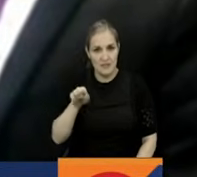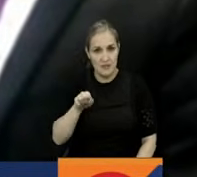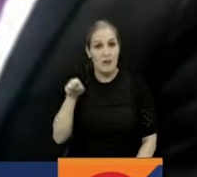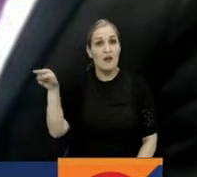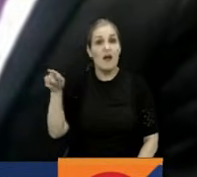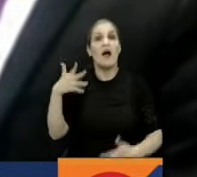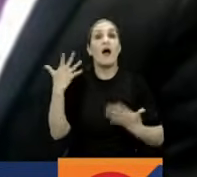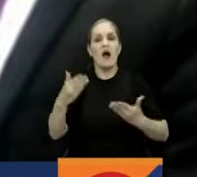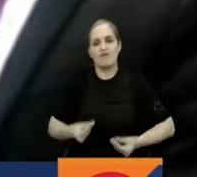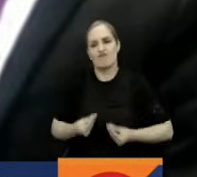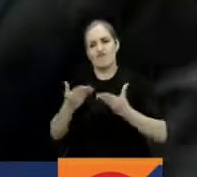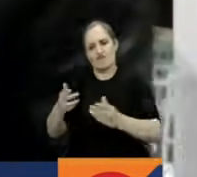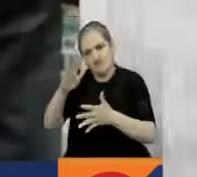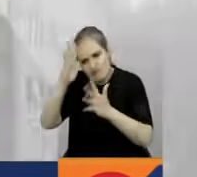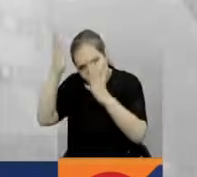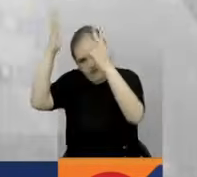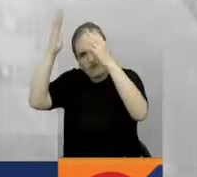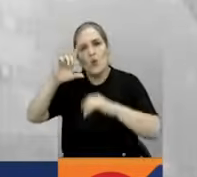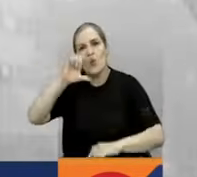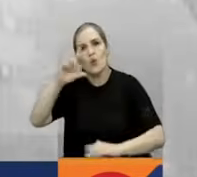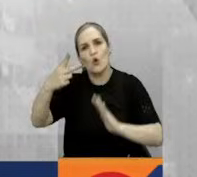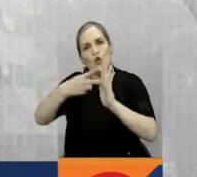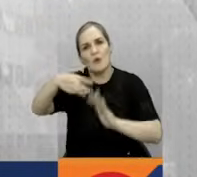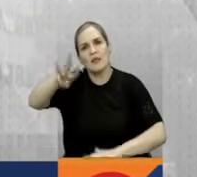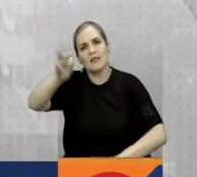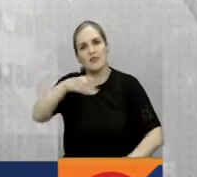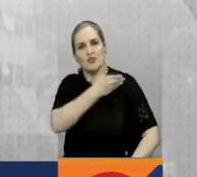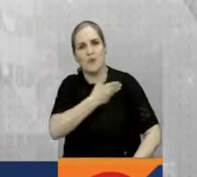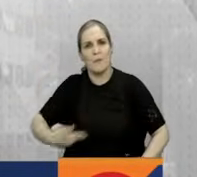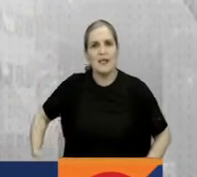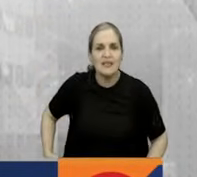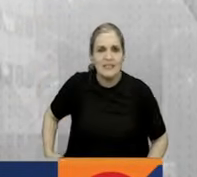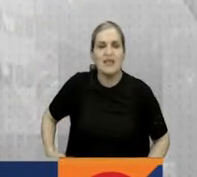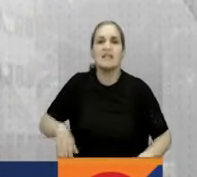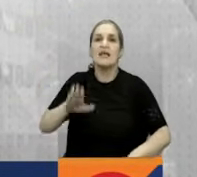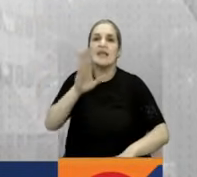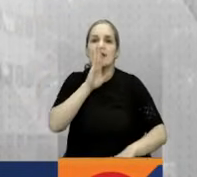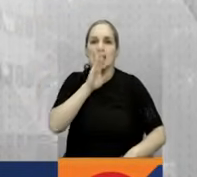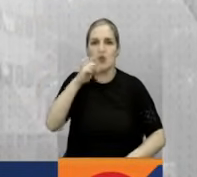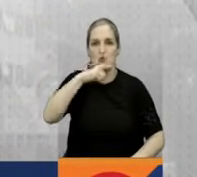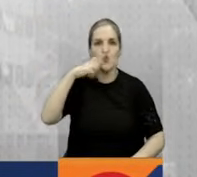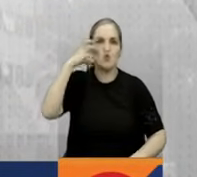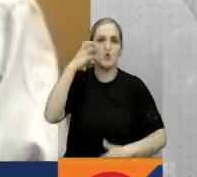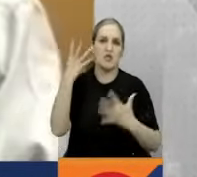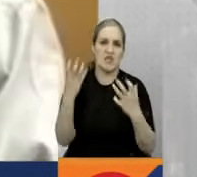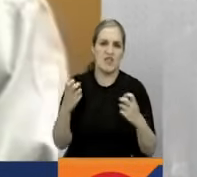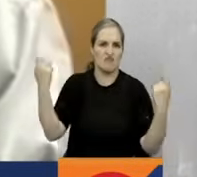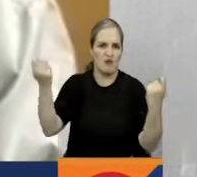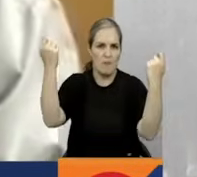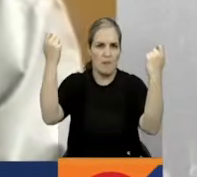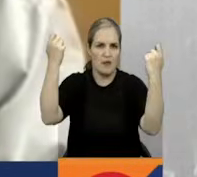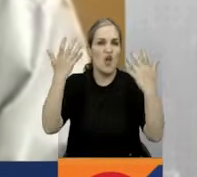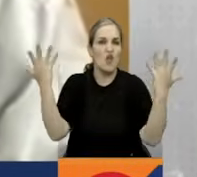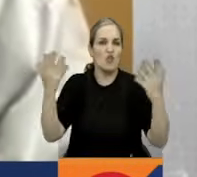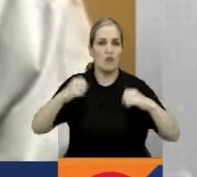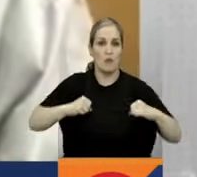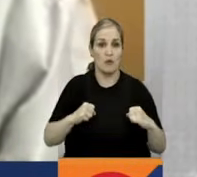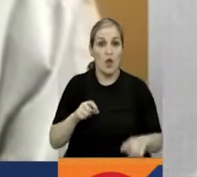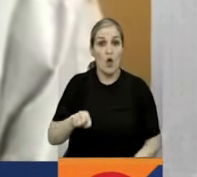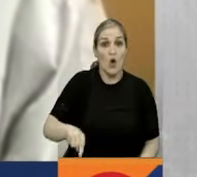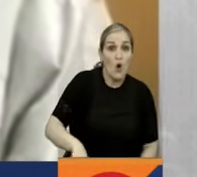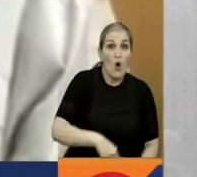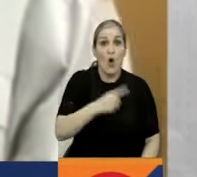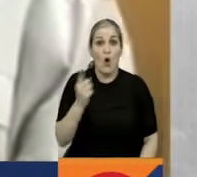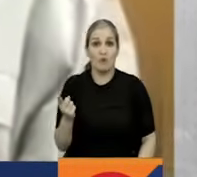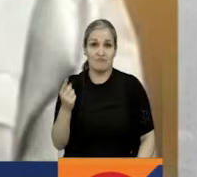Iván Duque, presidente, en julio del 2018, en la Registraduría Nacional en Bogotá. Y también, por